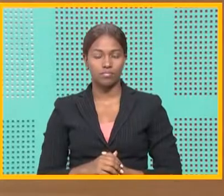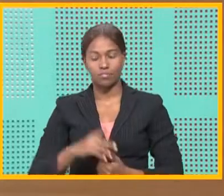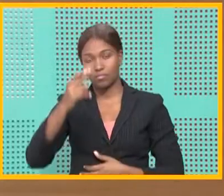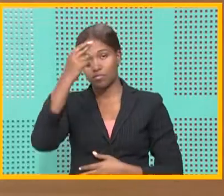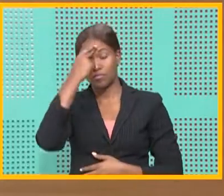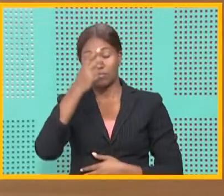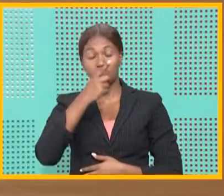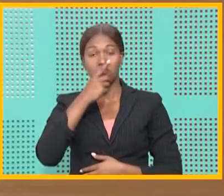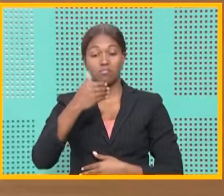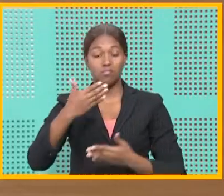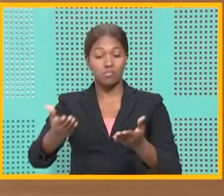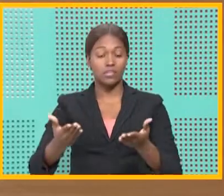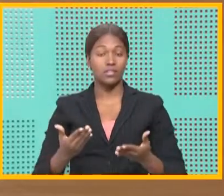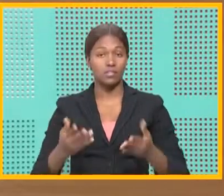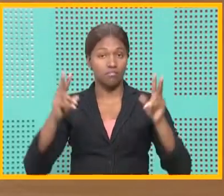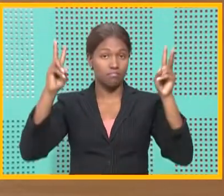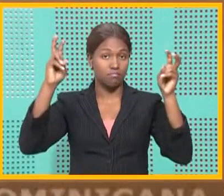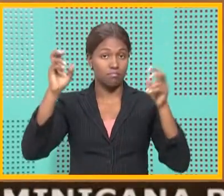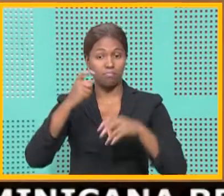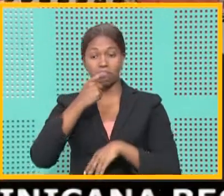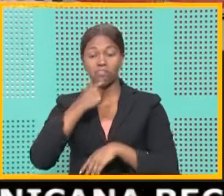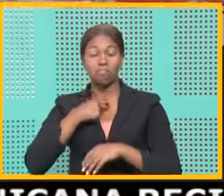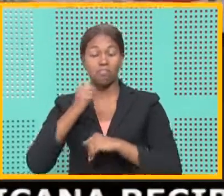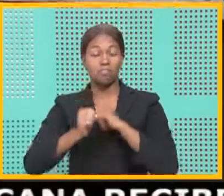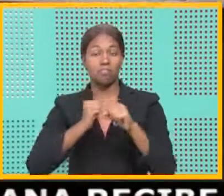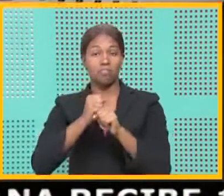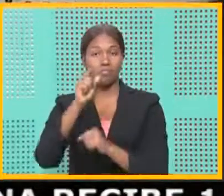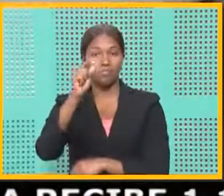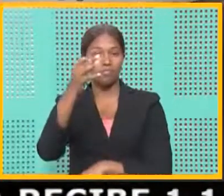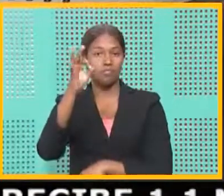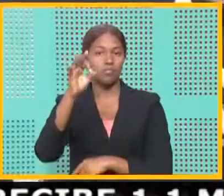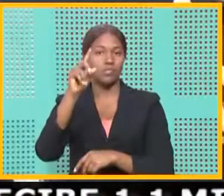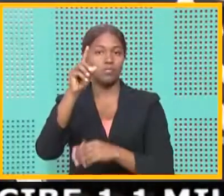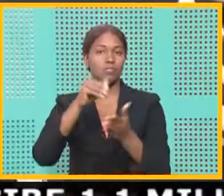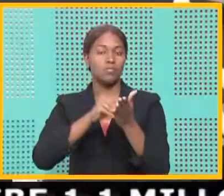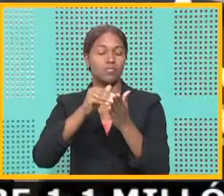República Dominicana recibió entre enero y diciembre del 2019